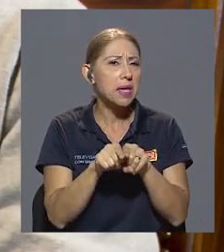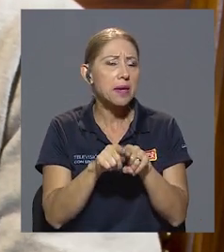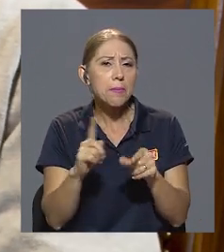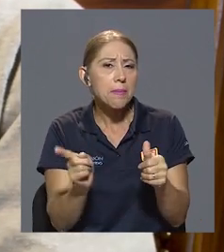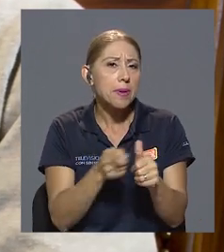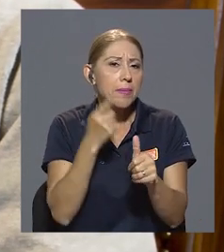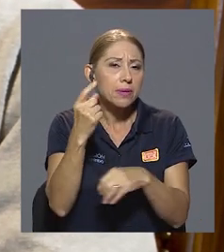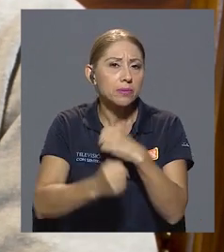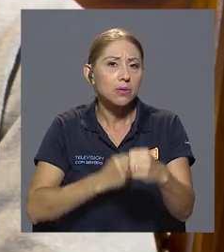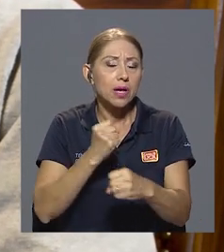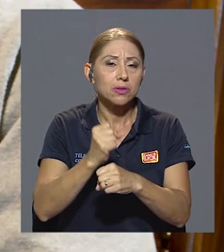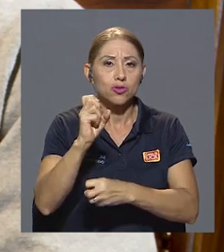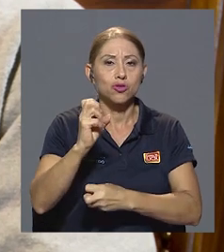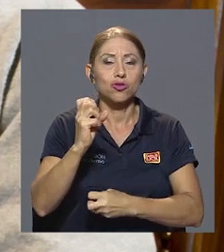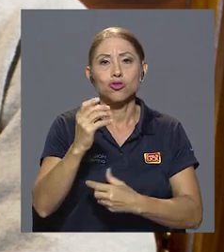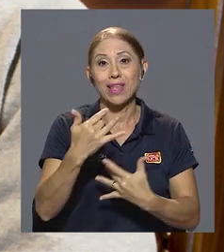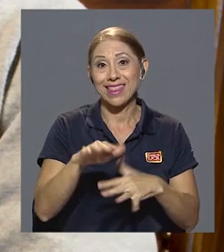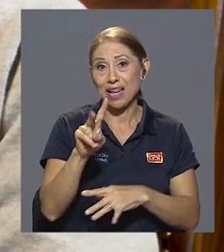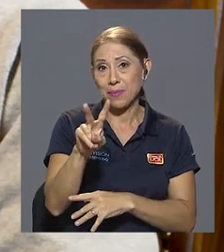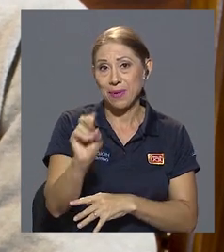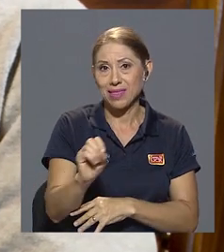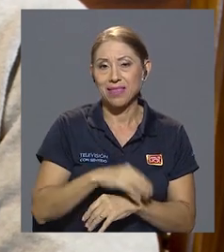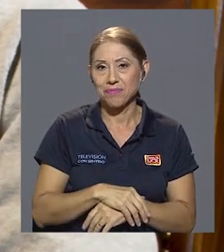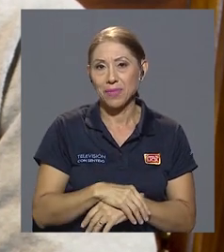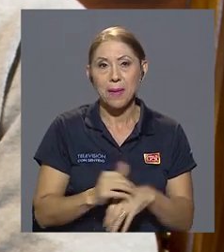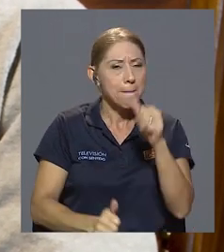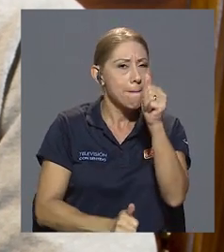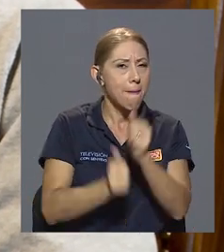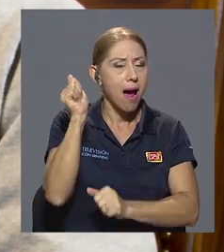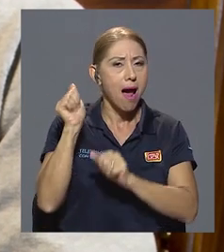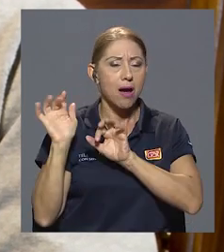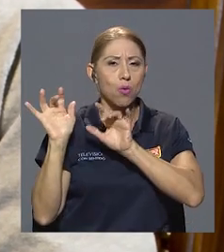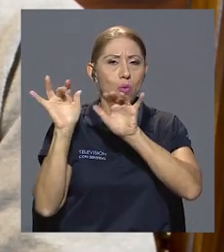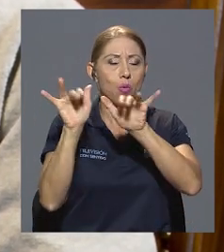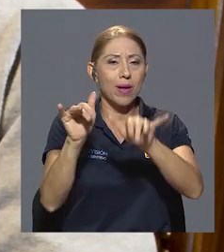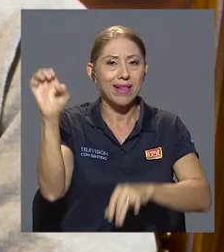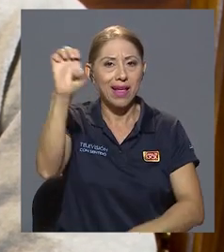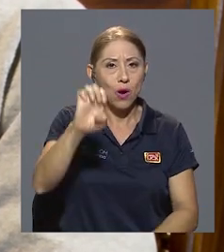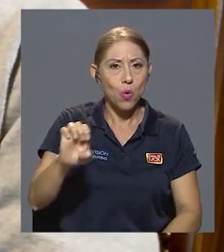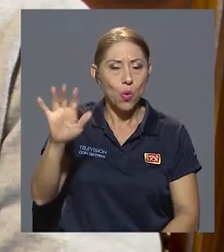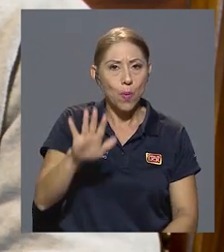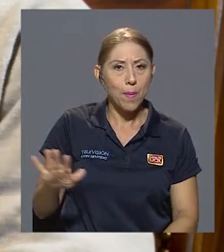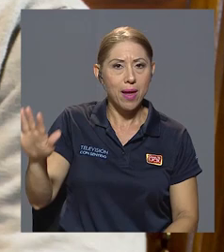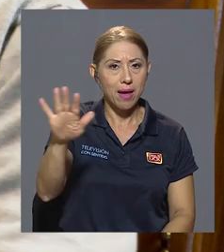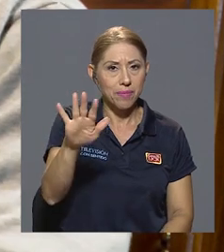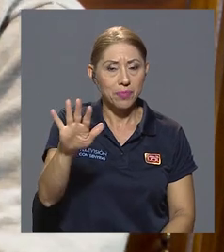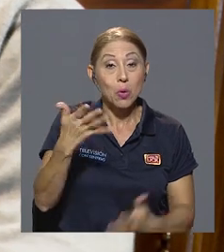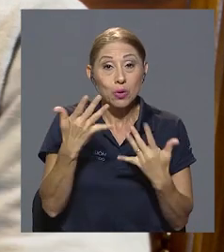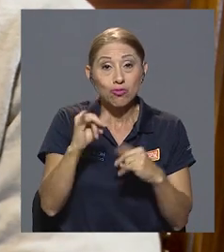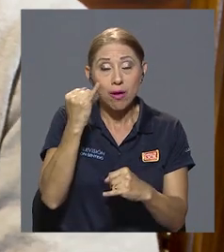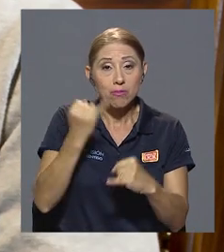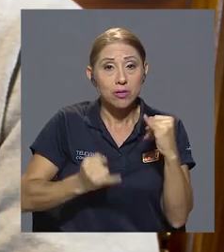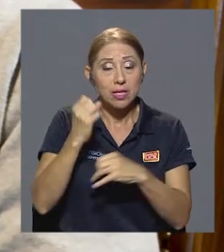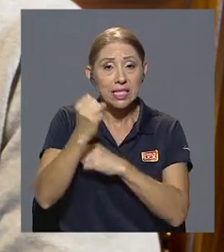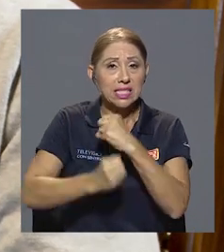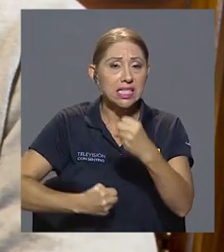las primeras décadas del siglo 20 buena parte de la migración de la migración europea conforme vamos